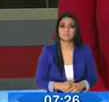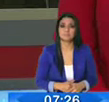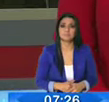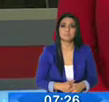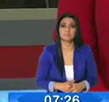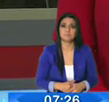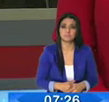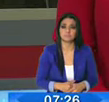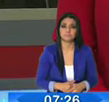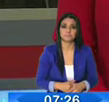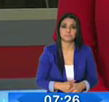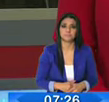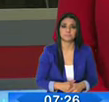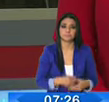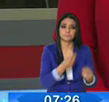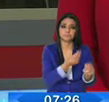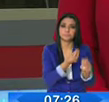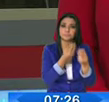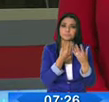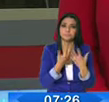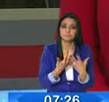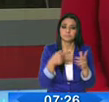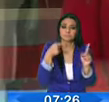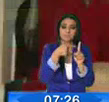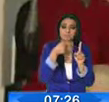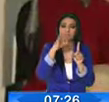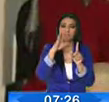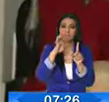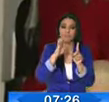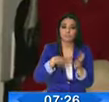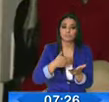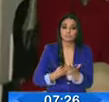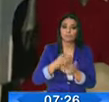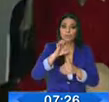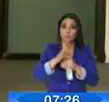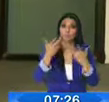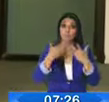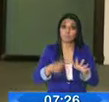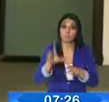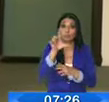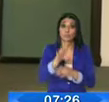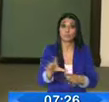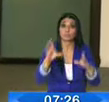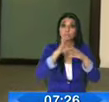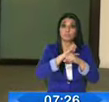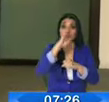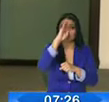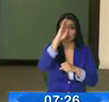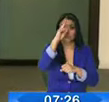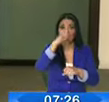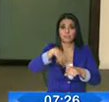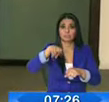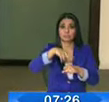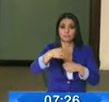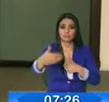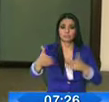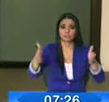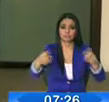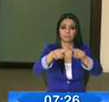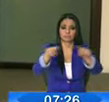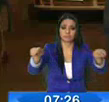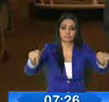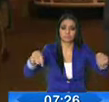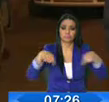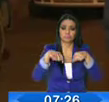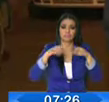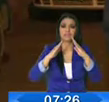precisamente tras conocerse la presencia de fernando villavicencio en el país la noche de este lunes la policía nacional acercó los alrededores de la